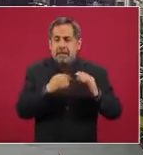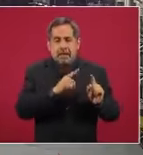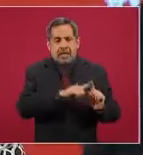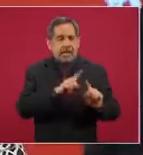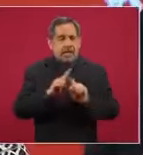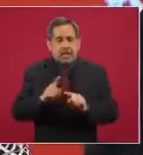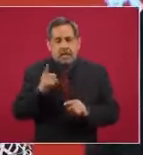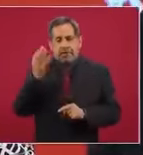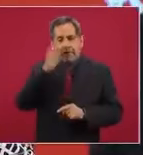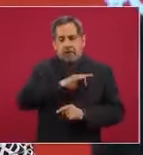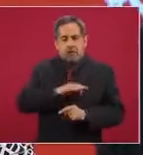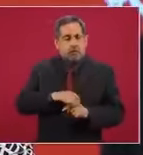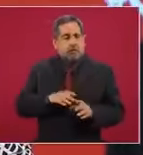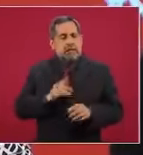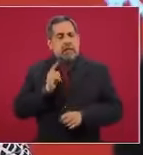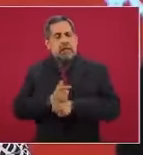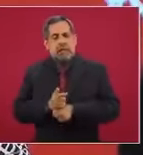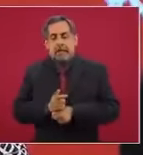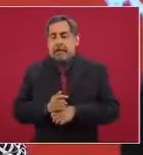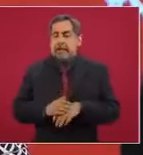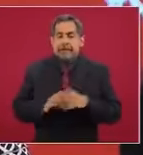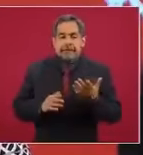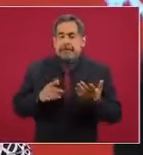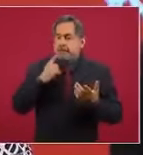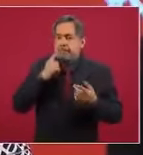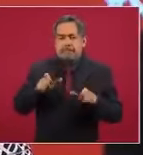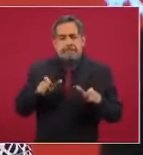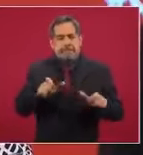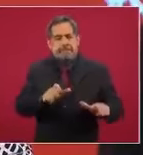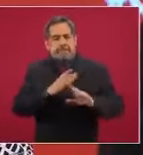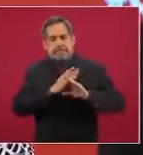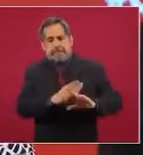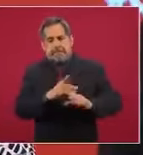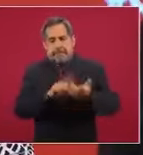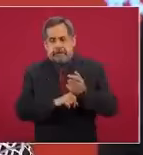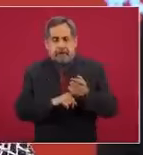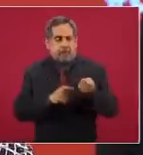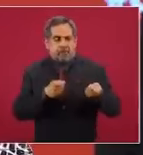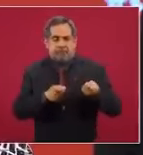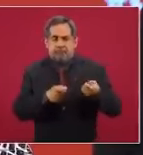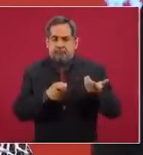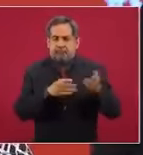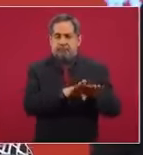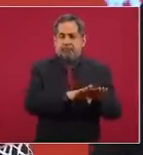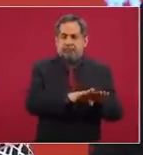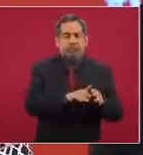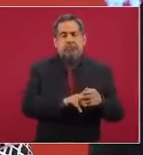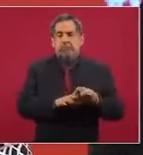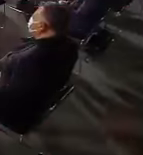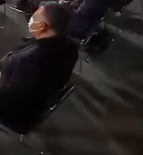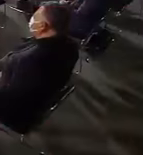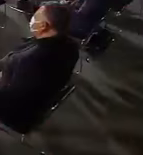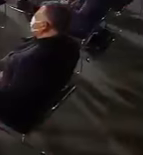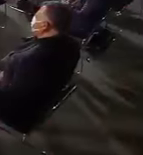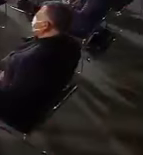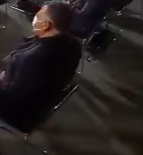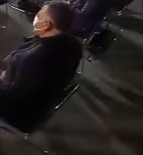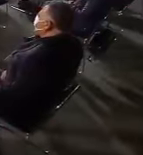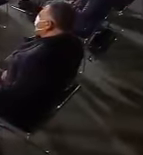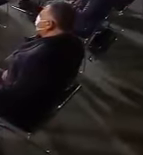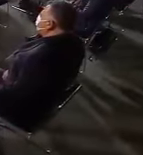correos pues hechizos. Entonces esa también se metió como una medida de seguridad para tener el control. Básicamente